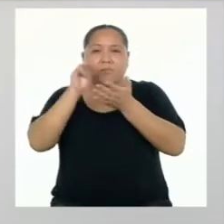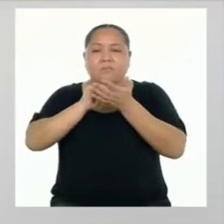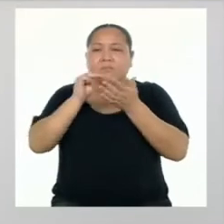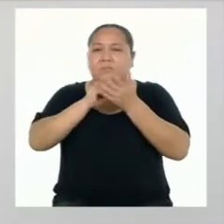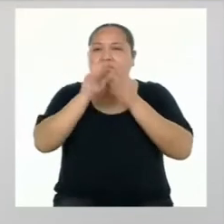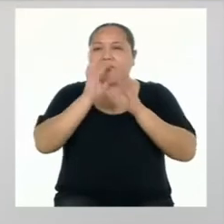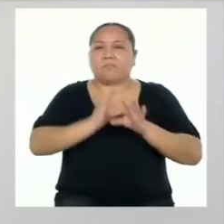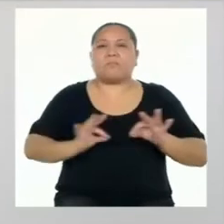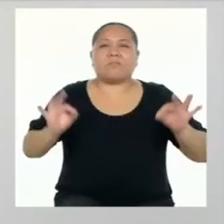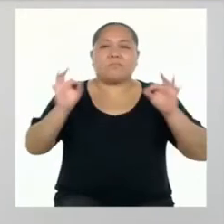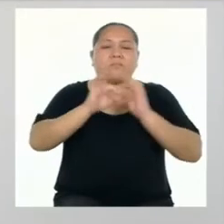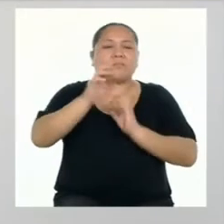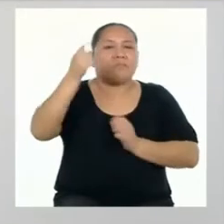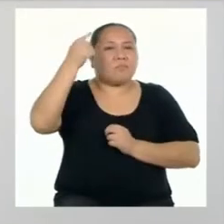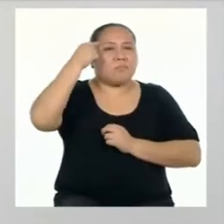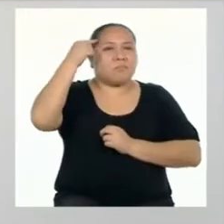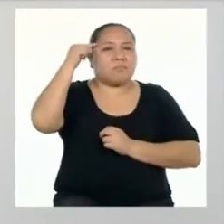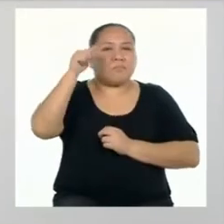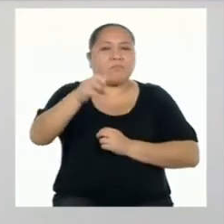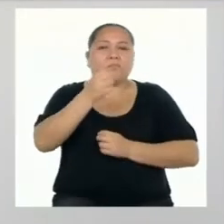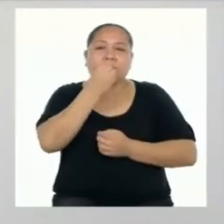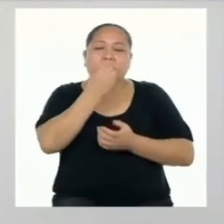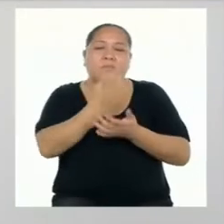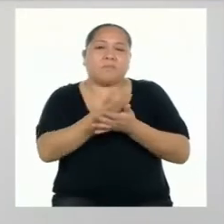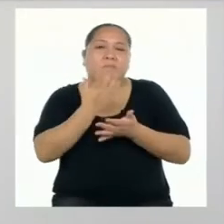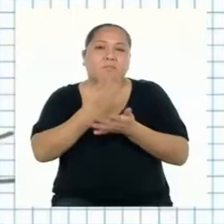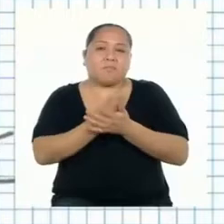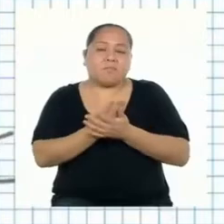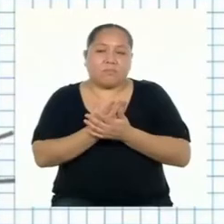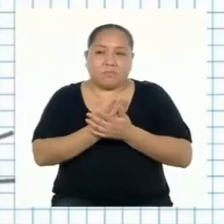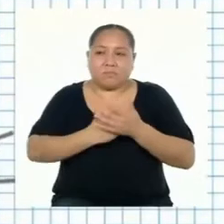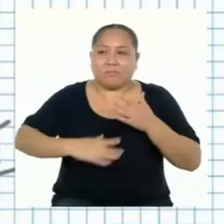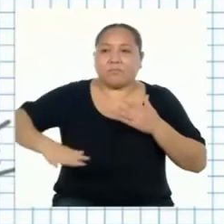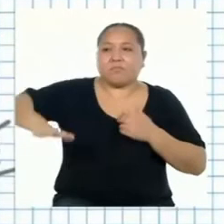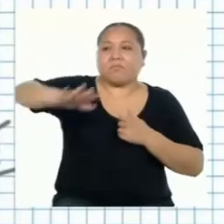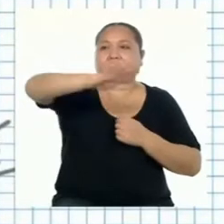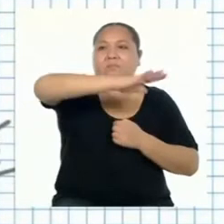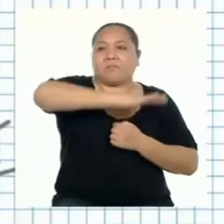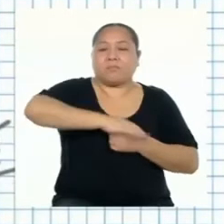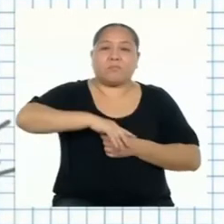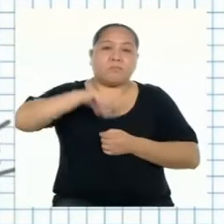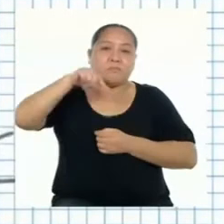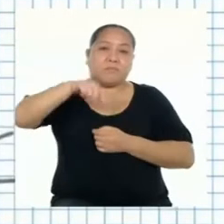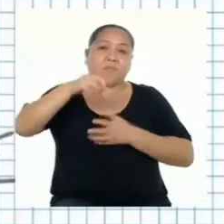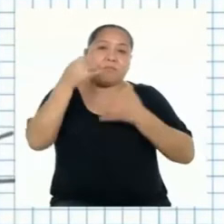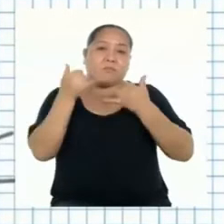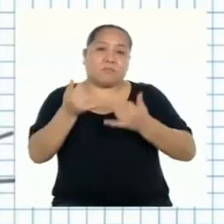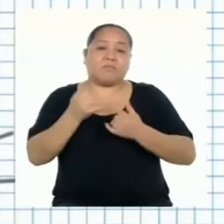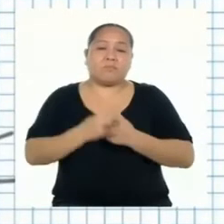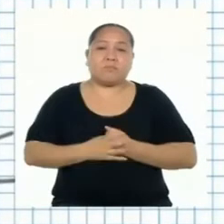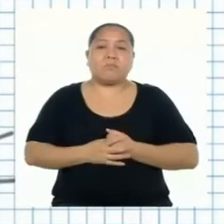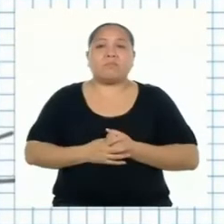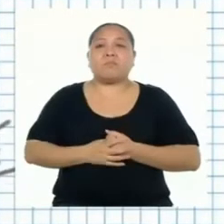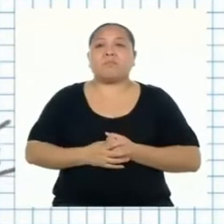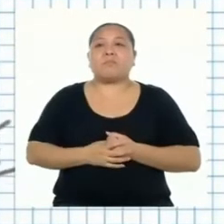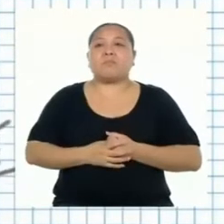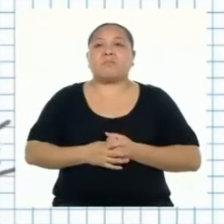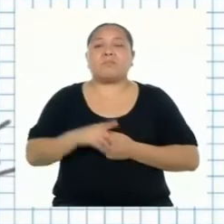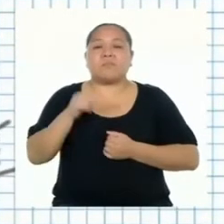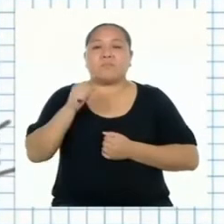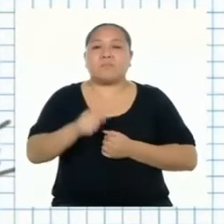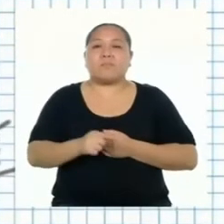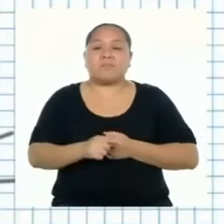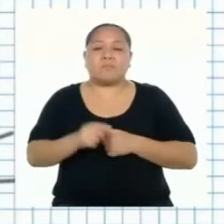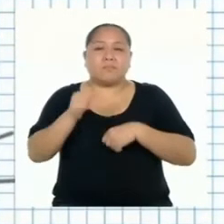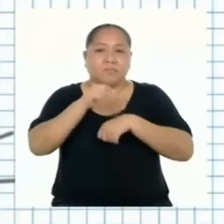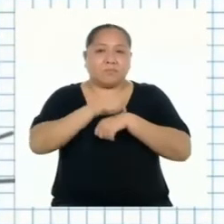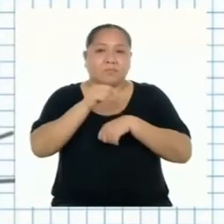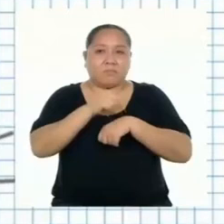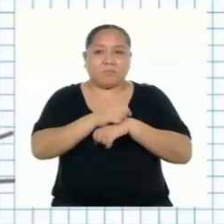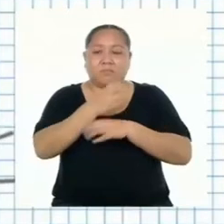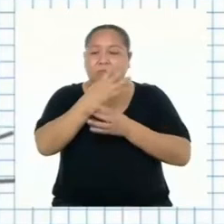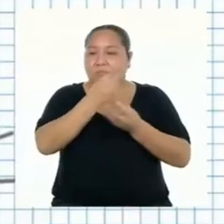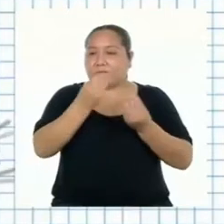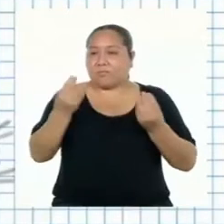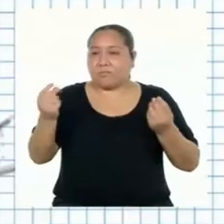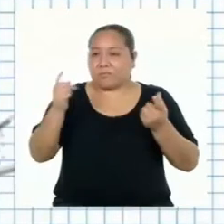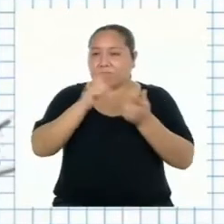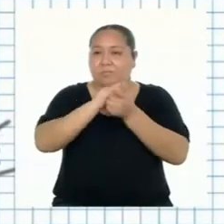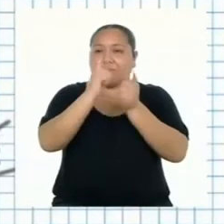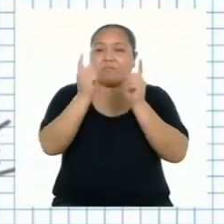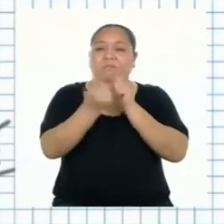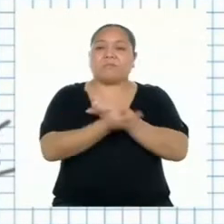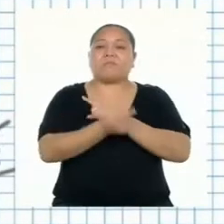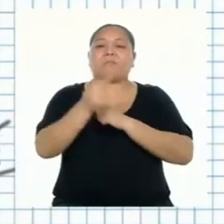hemos pensado en el bien común de nuestra sociedad. Y es ahora que estamos en una época de bastantes cambios debido a